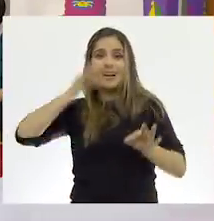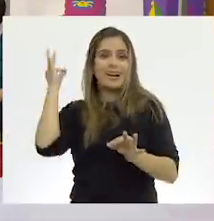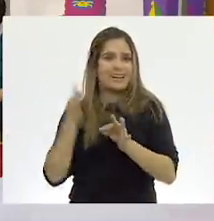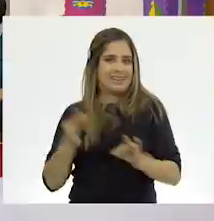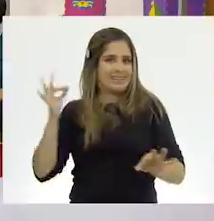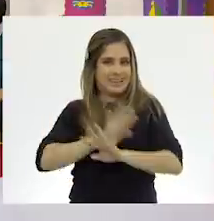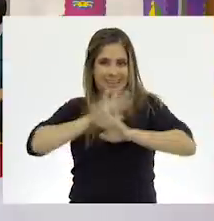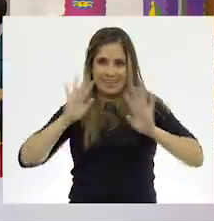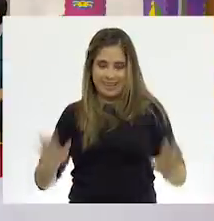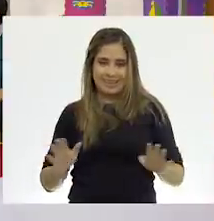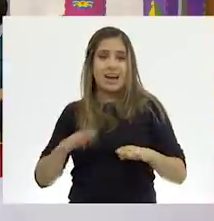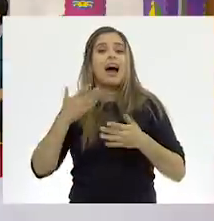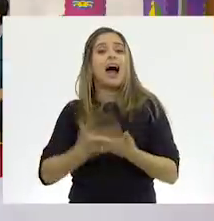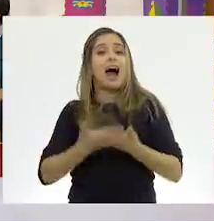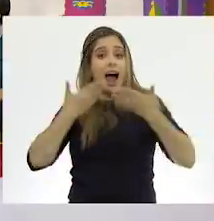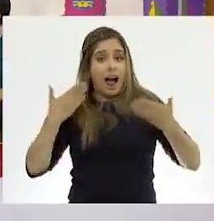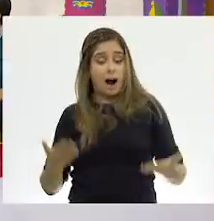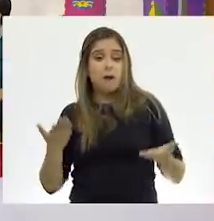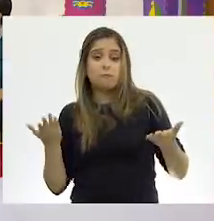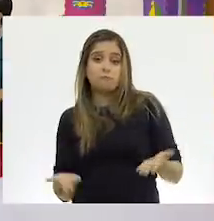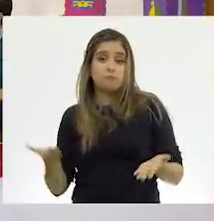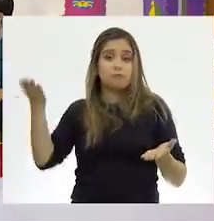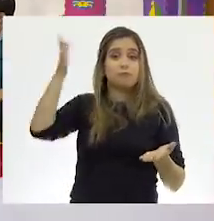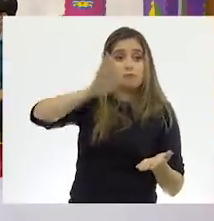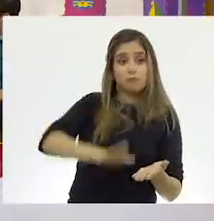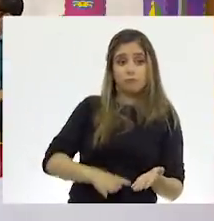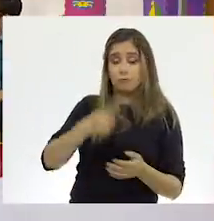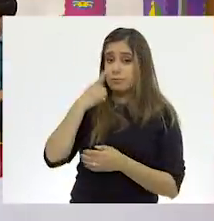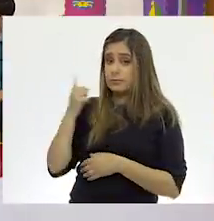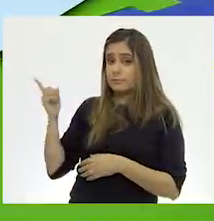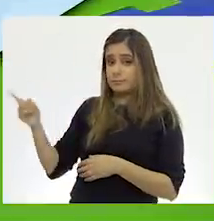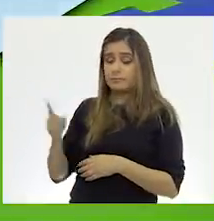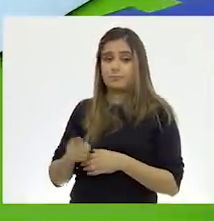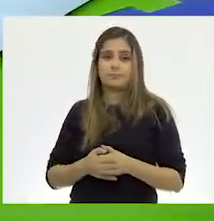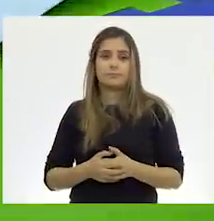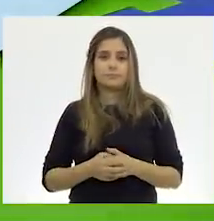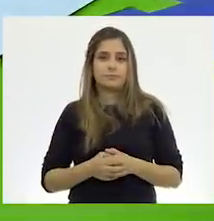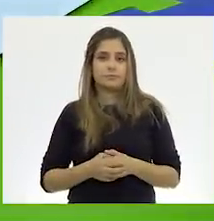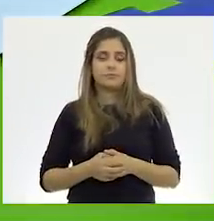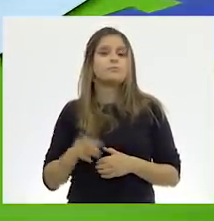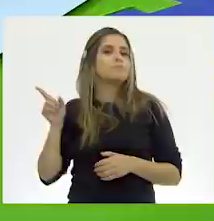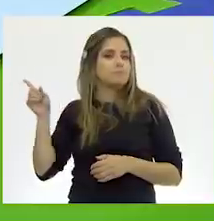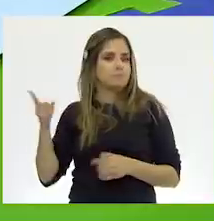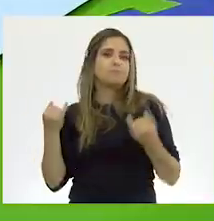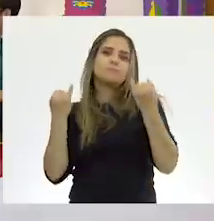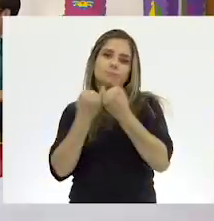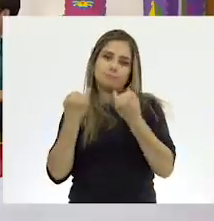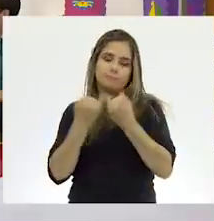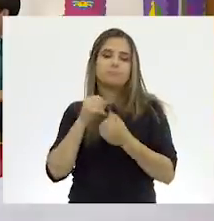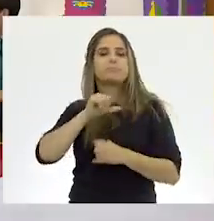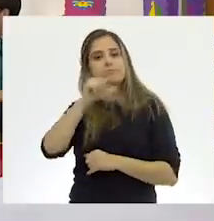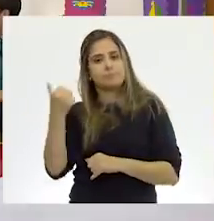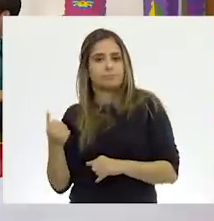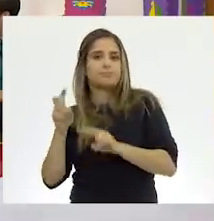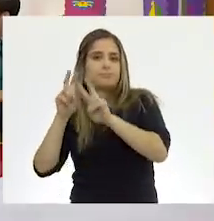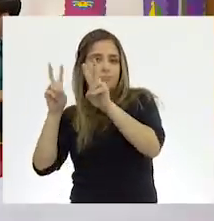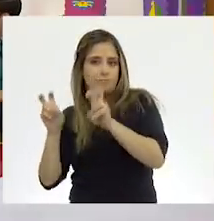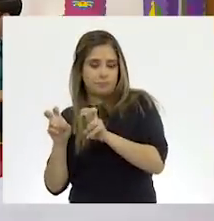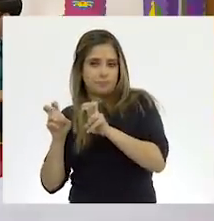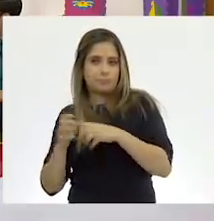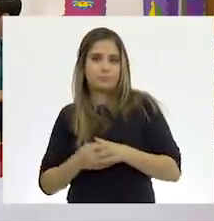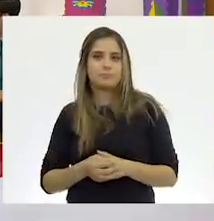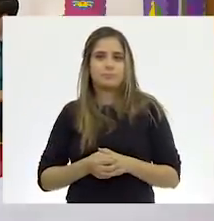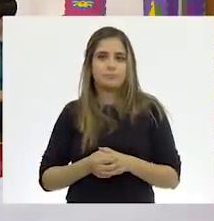hacer? Pues darle la vuelta, porque este es el orden en que se lee. Exacto, entonces ahí tal vez irá nuestro subtítulo final. Y